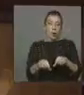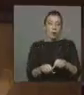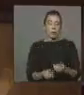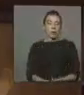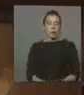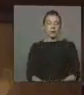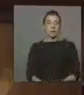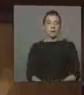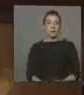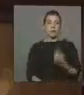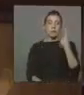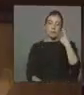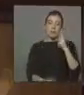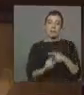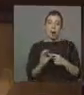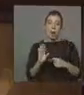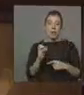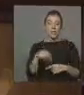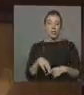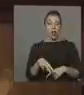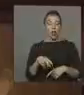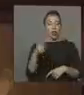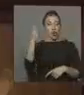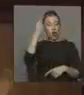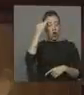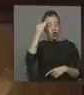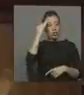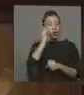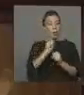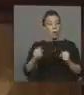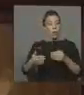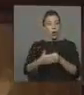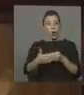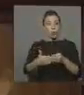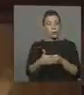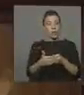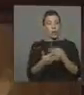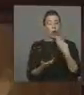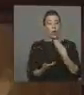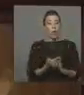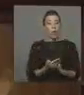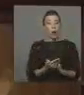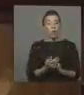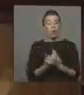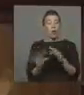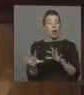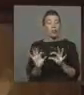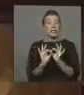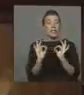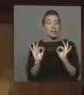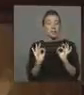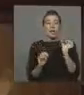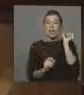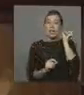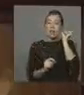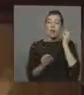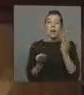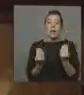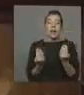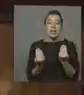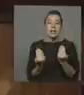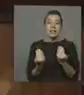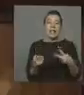todo, la objeción de conciencia no puede ser obstáculo en aquellos casos excepcionales en que la mujer requiere